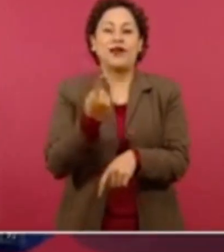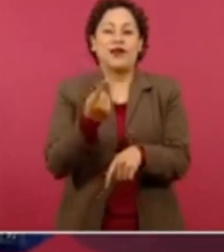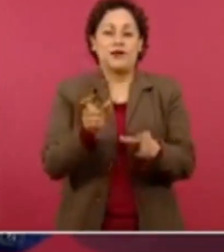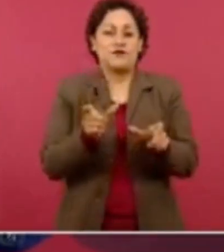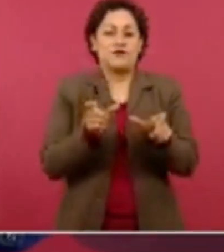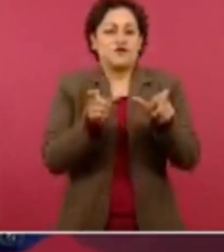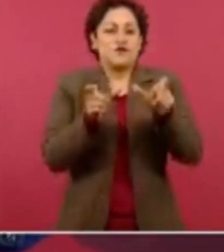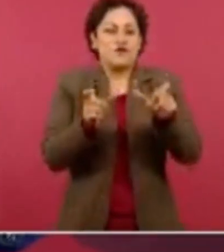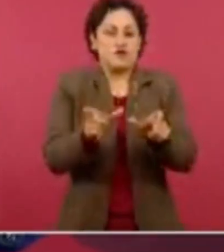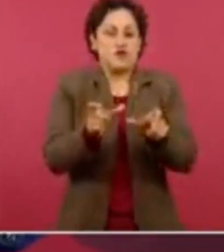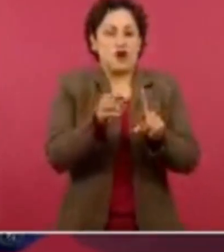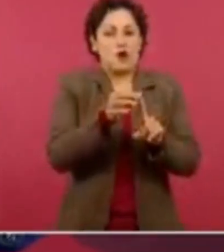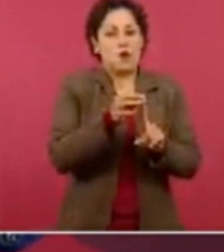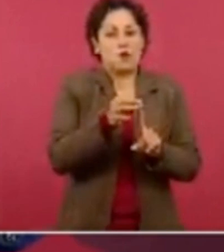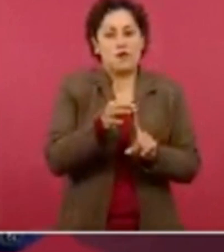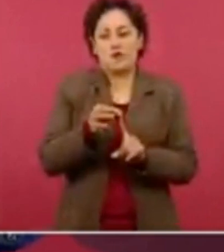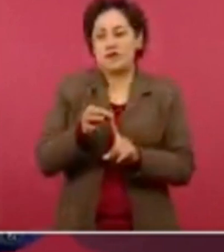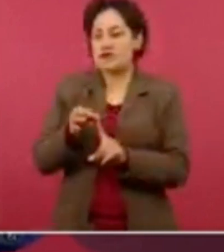recorrido